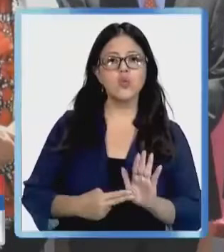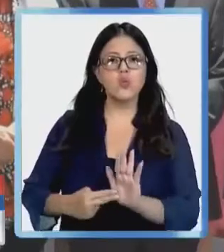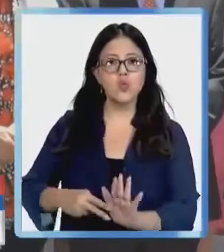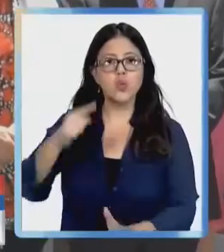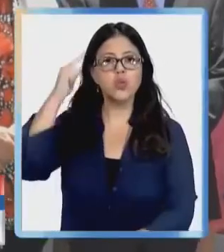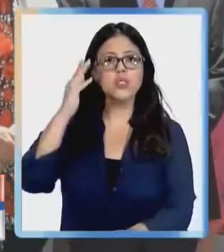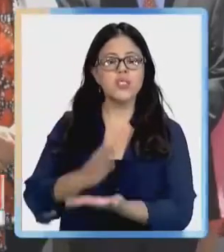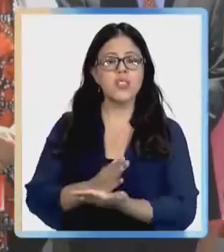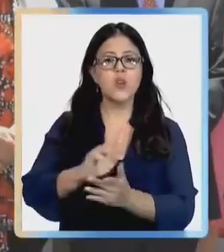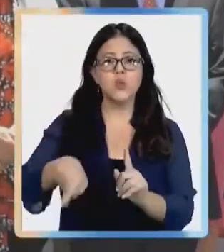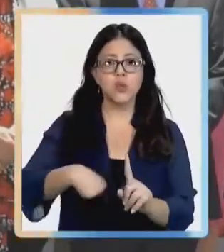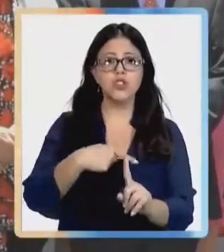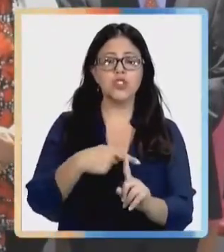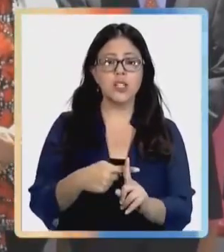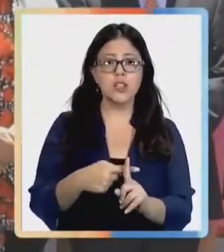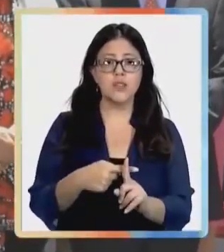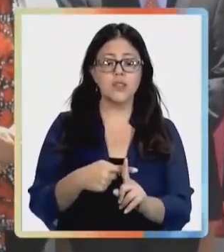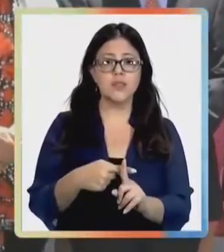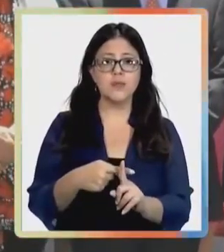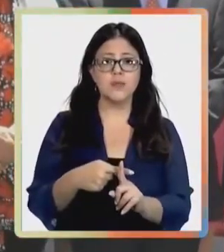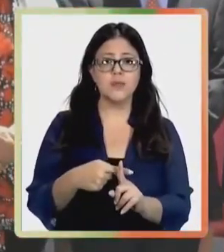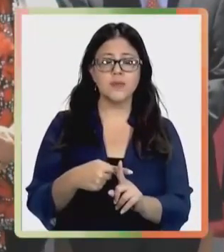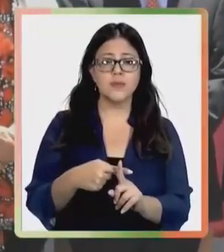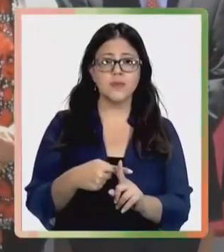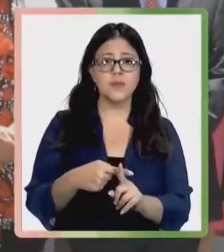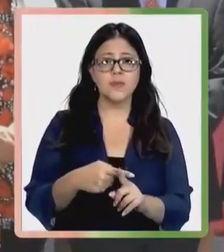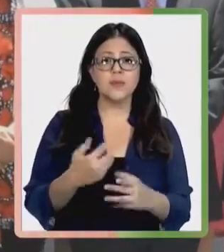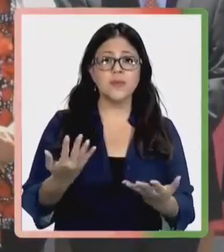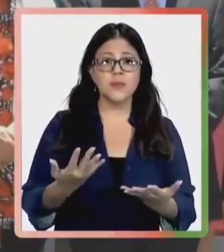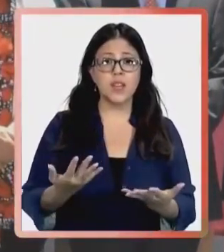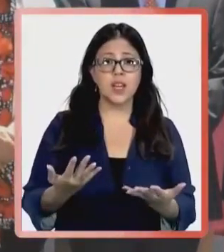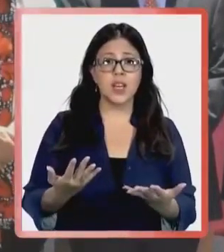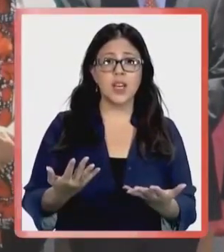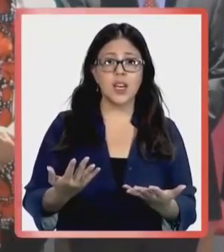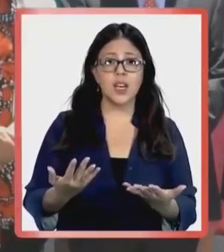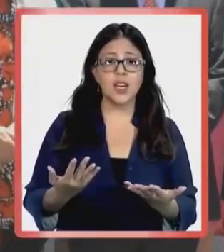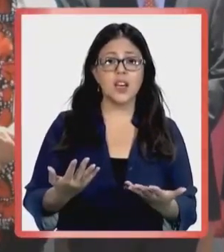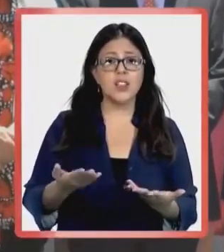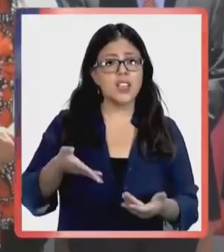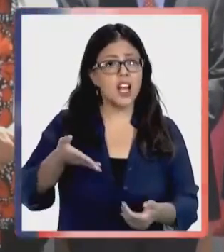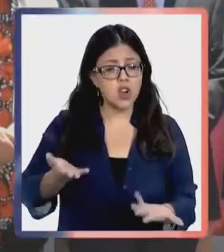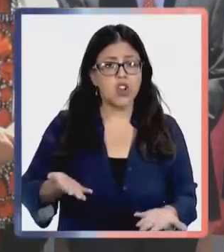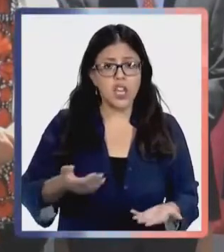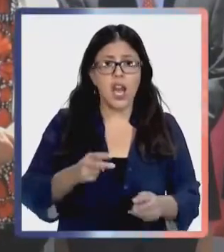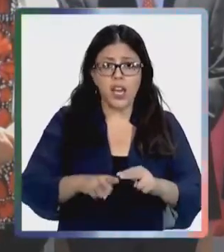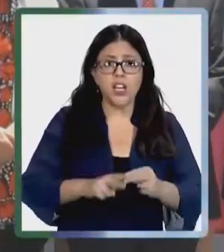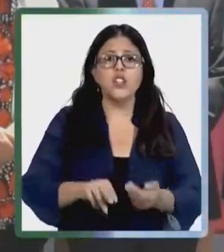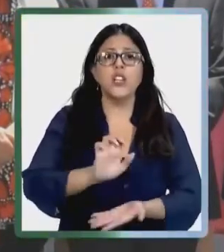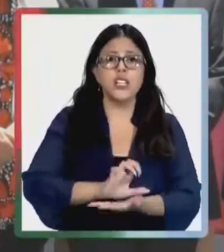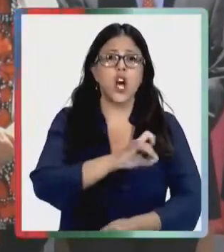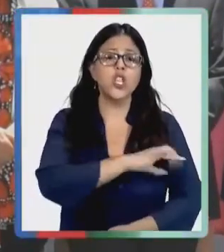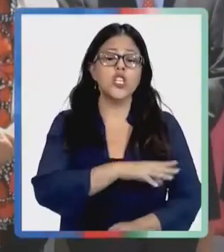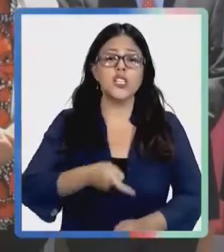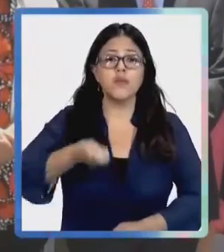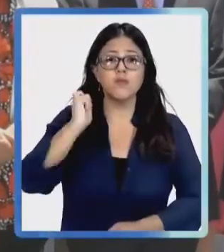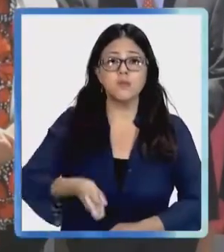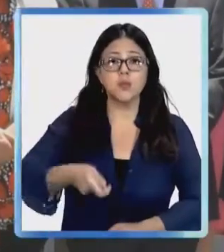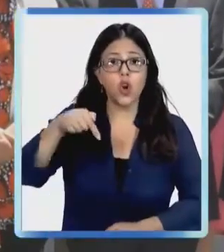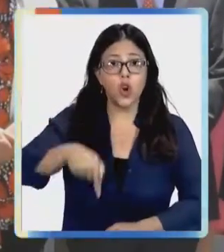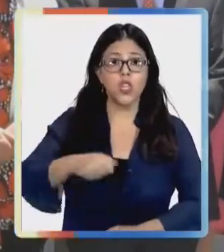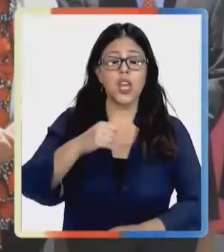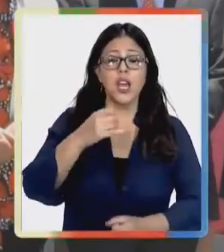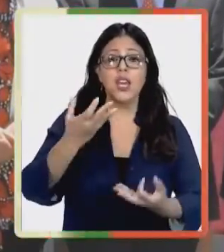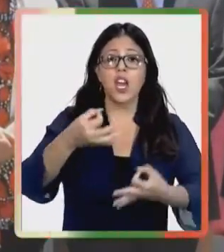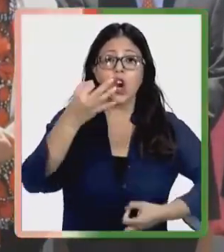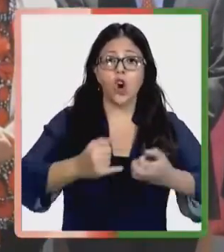en una decisión que es favorable a lo que ha sostenido el Estado de Chile. El fallo que hoy día ha entregado la